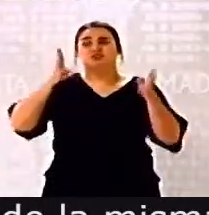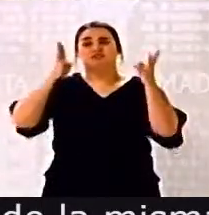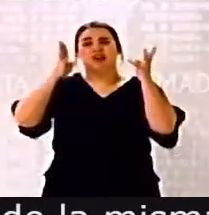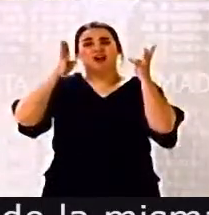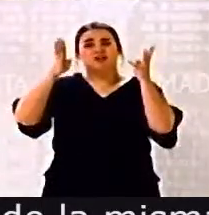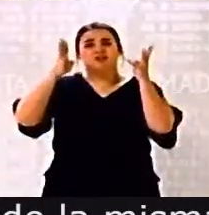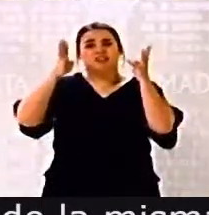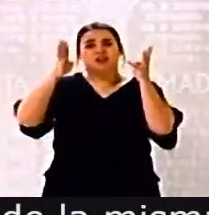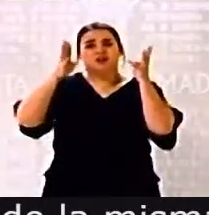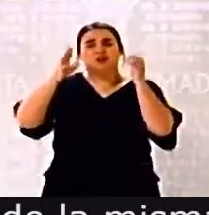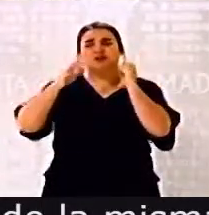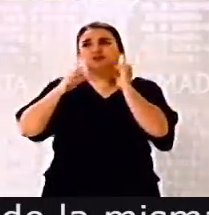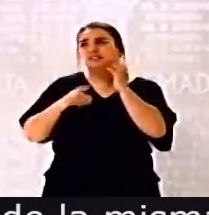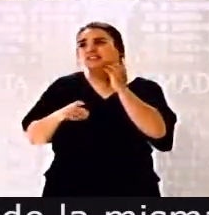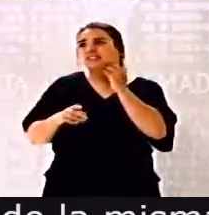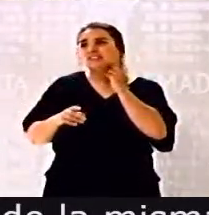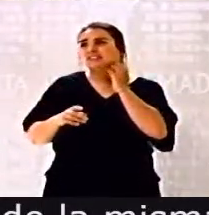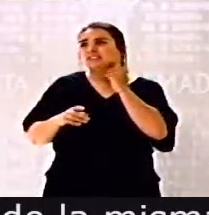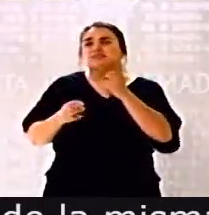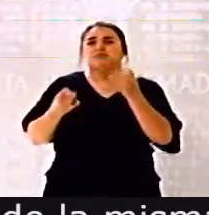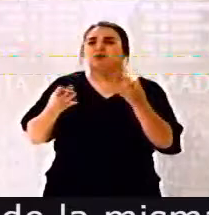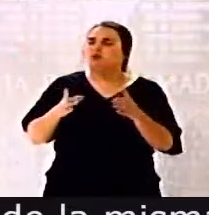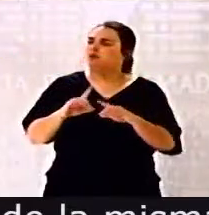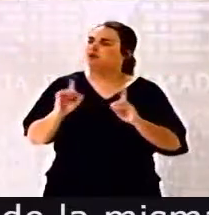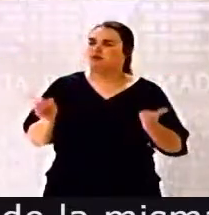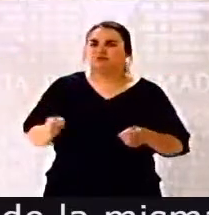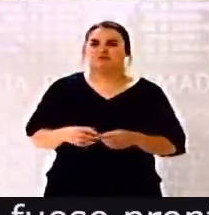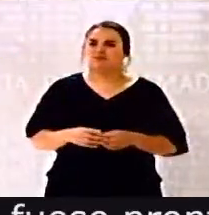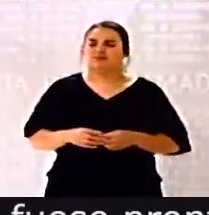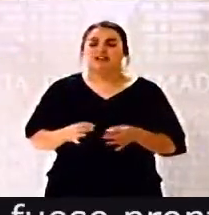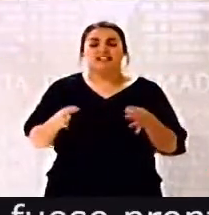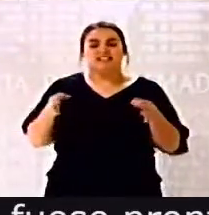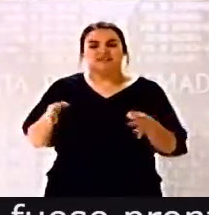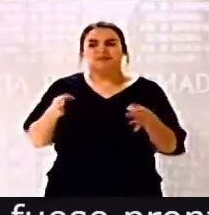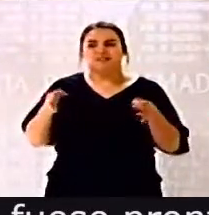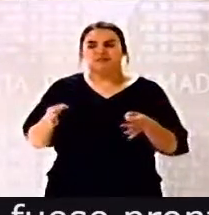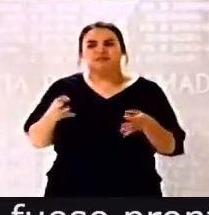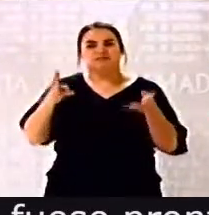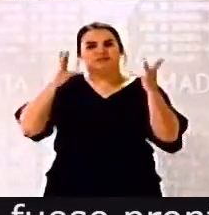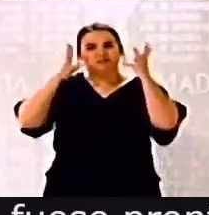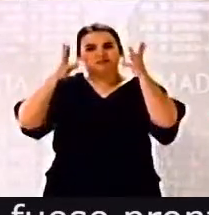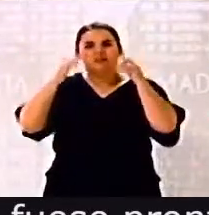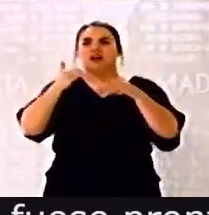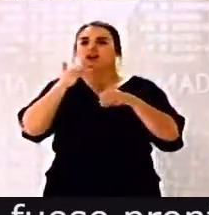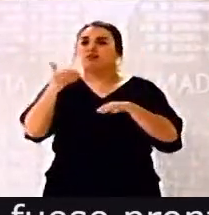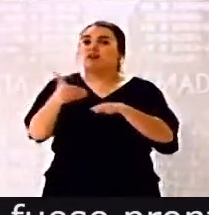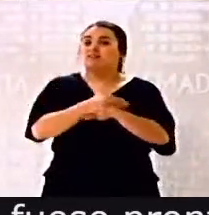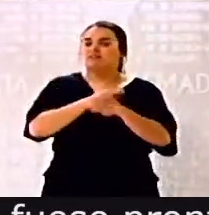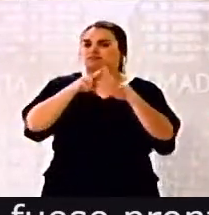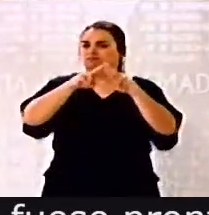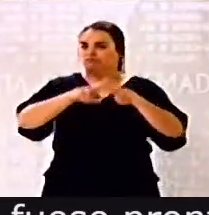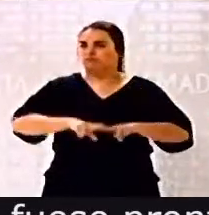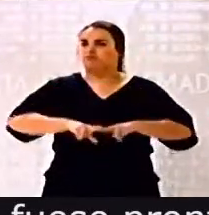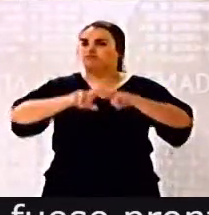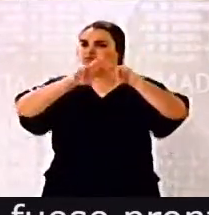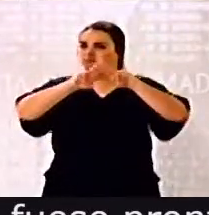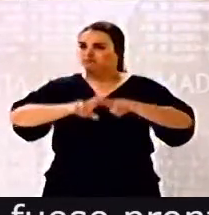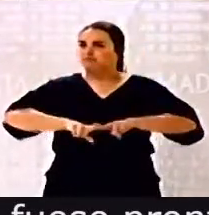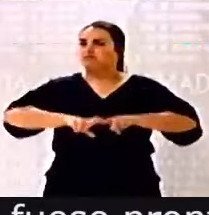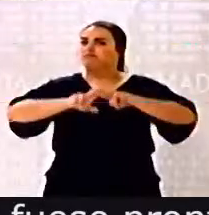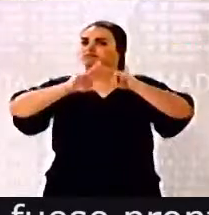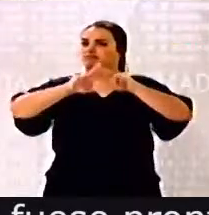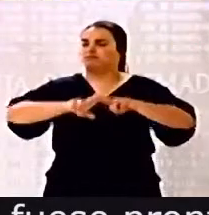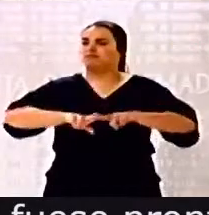fuese pronto. Siempre recomendaría que al menos revisásemos pues,